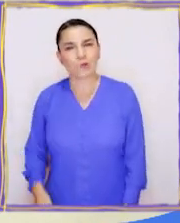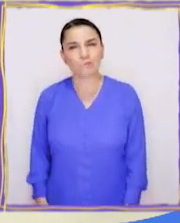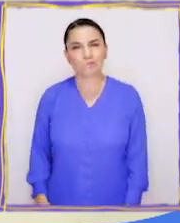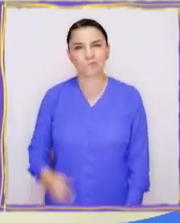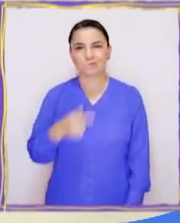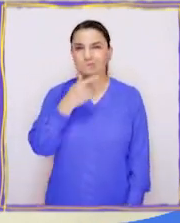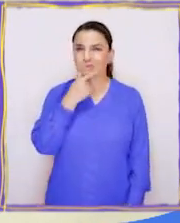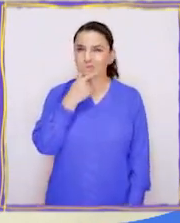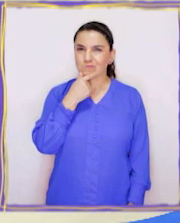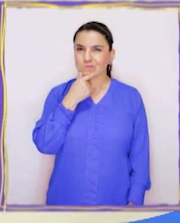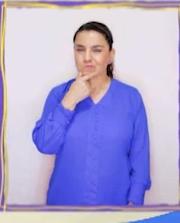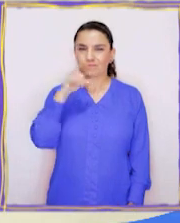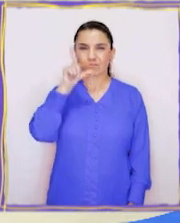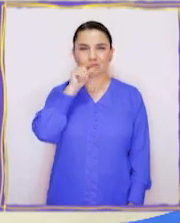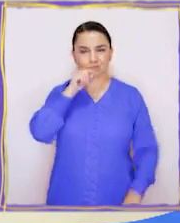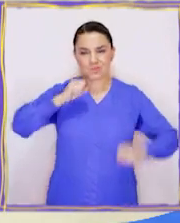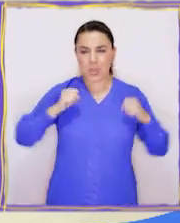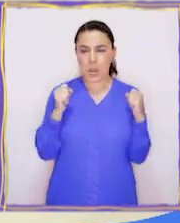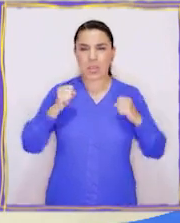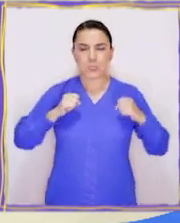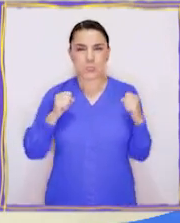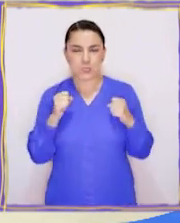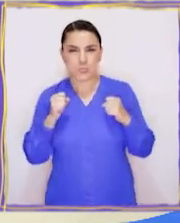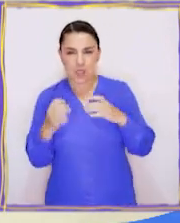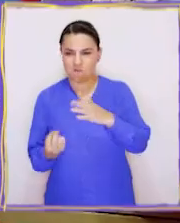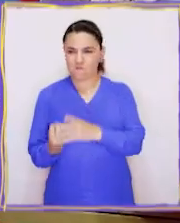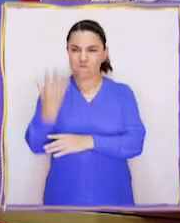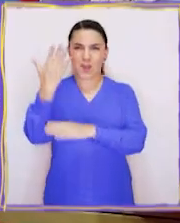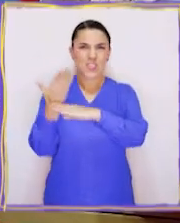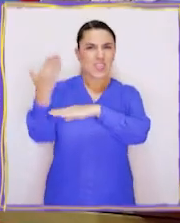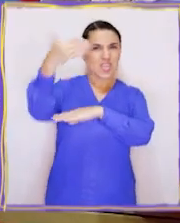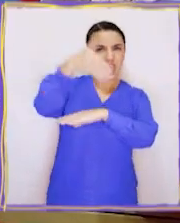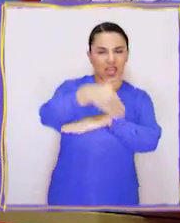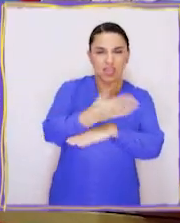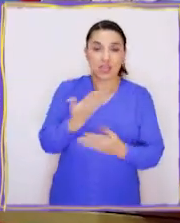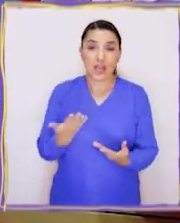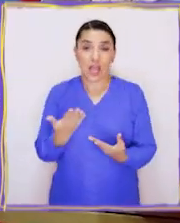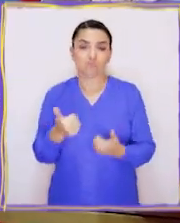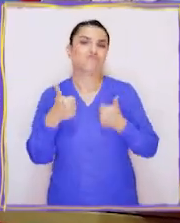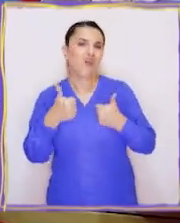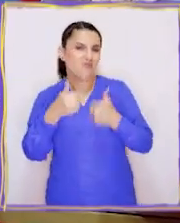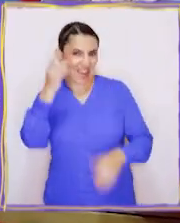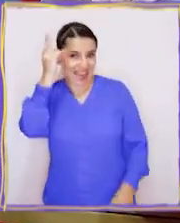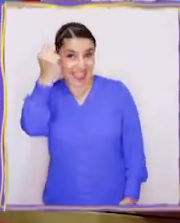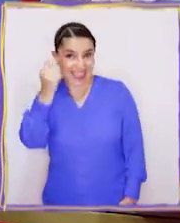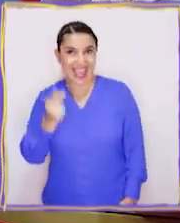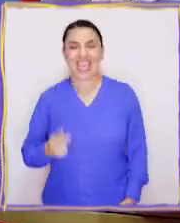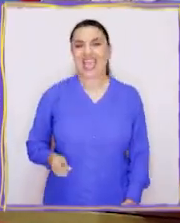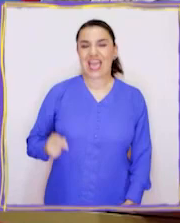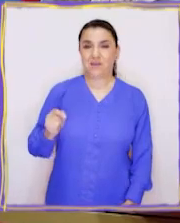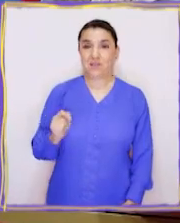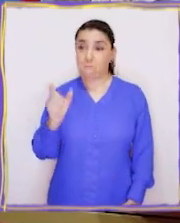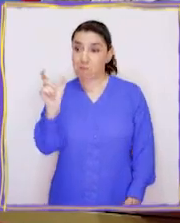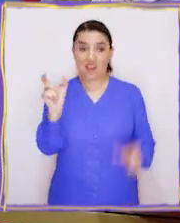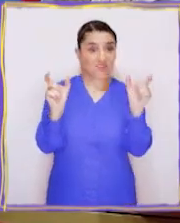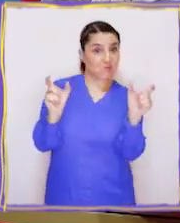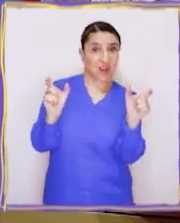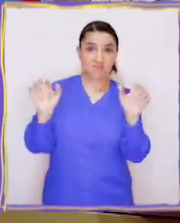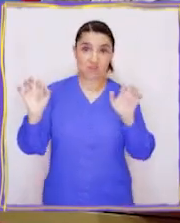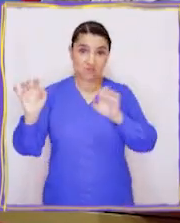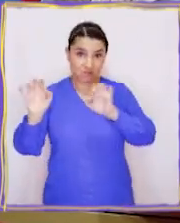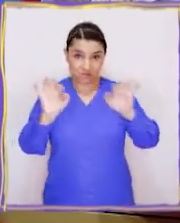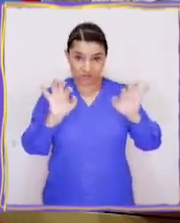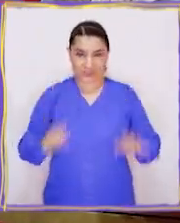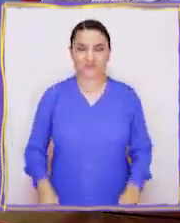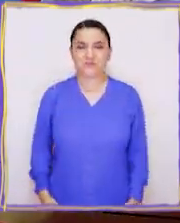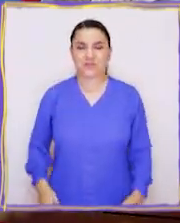¿Será una gallina, una ballena? ¡Excelente idea! Intentemos diciendo los sonidos de ambas palabras.